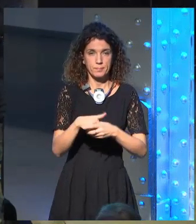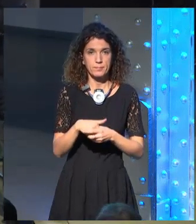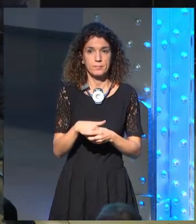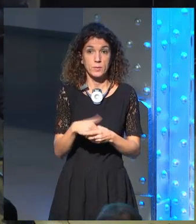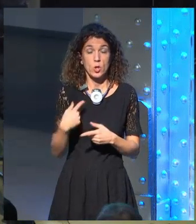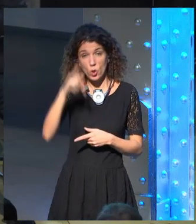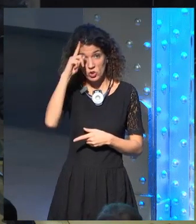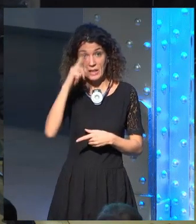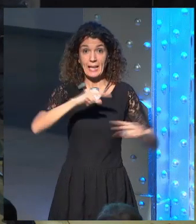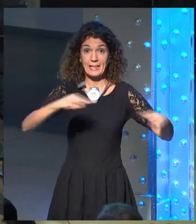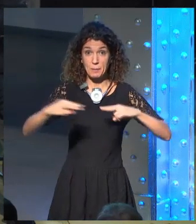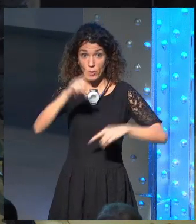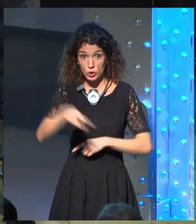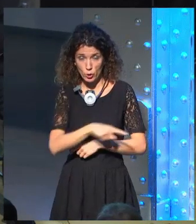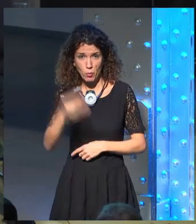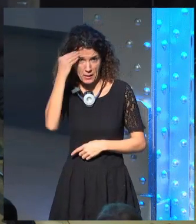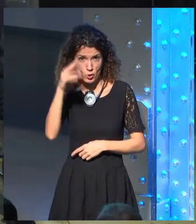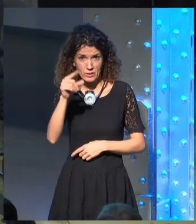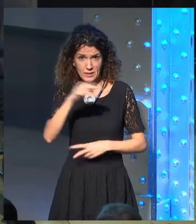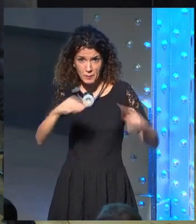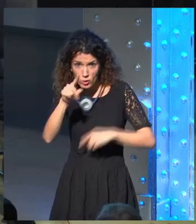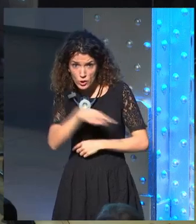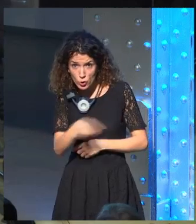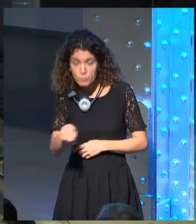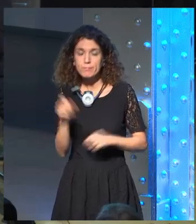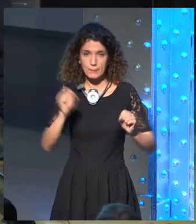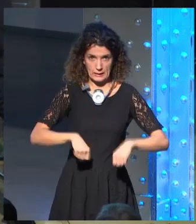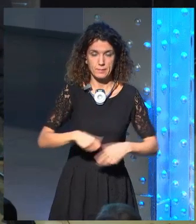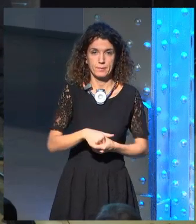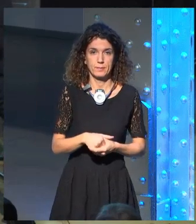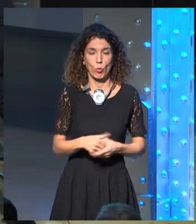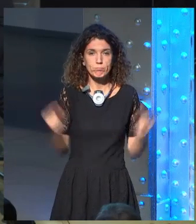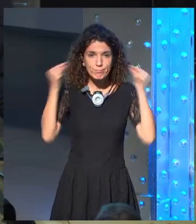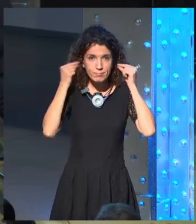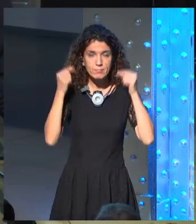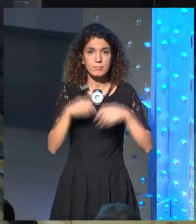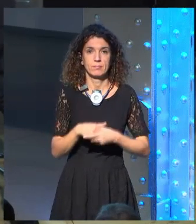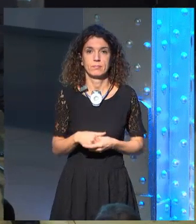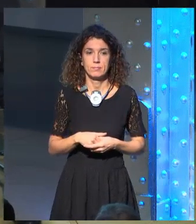Y bueno, no sé si lo están interpretando, pero imagino que sí, ¿no? ¿Se está interpretando? Bueno, me pongo esto.